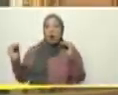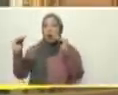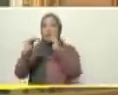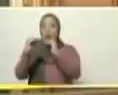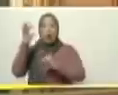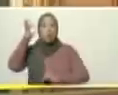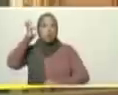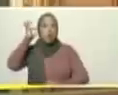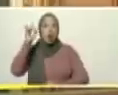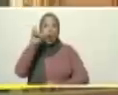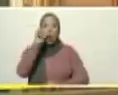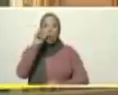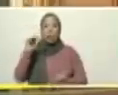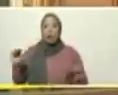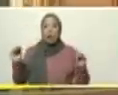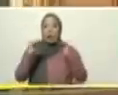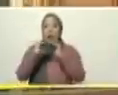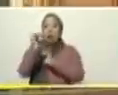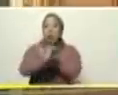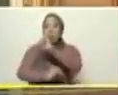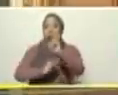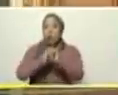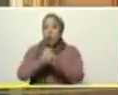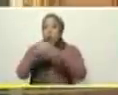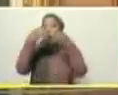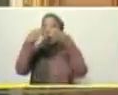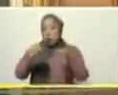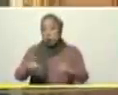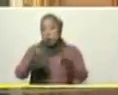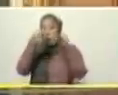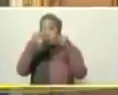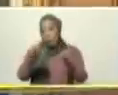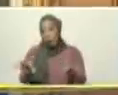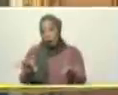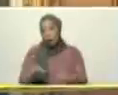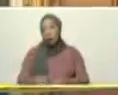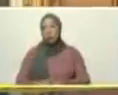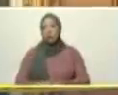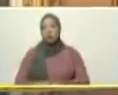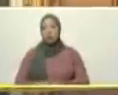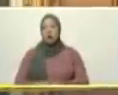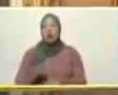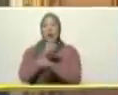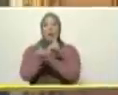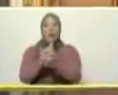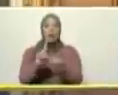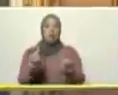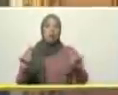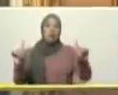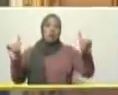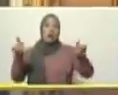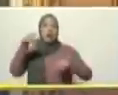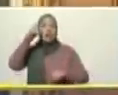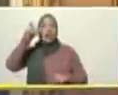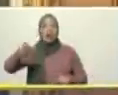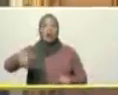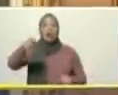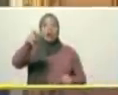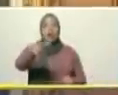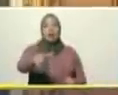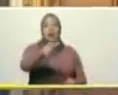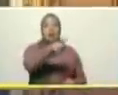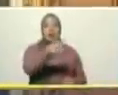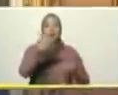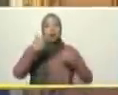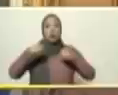por un orden internacional comunicacional democrático de los pueblos. Con el conflicto